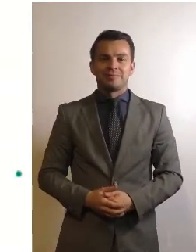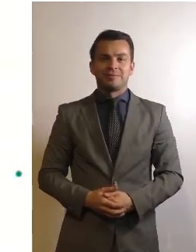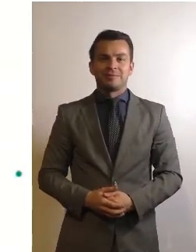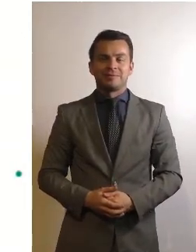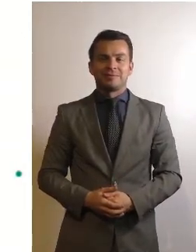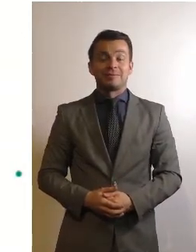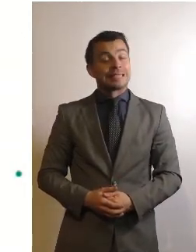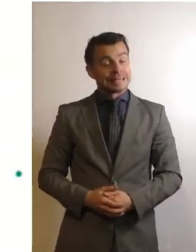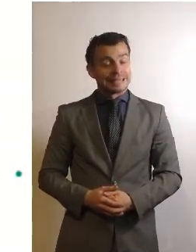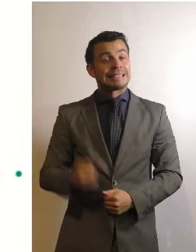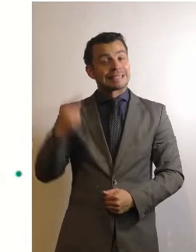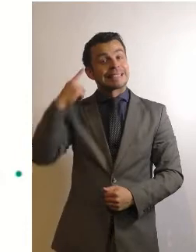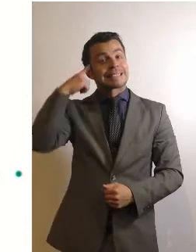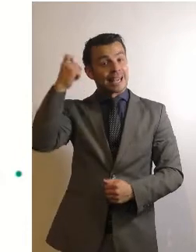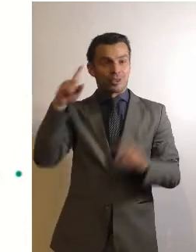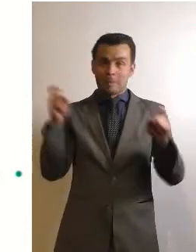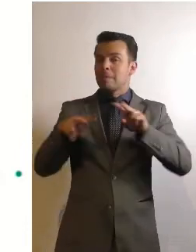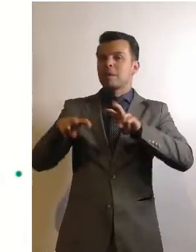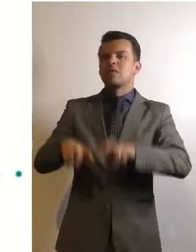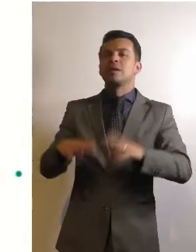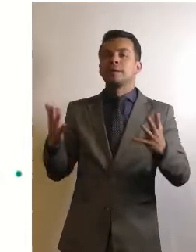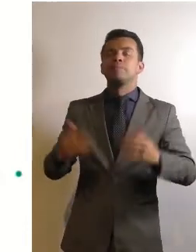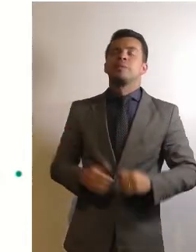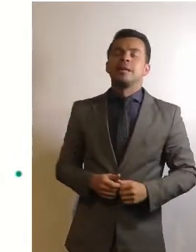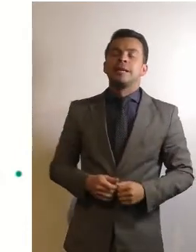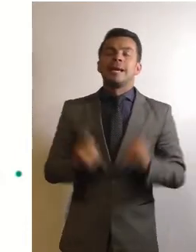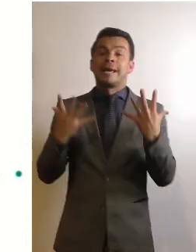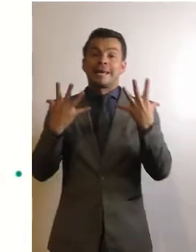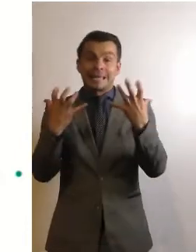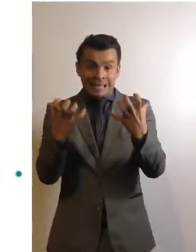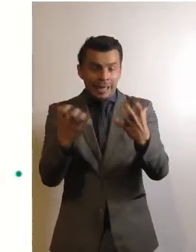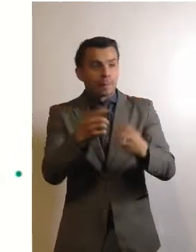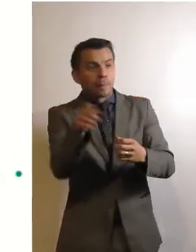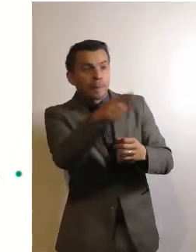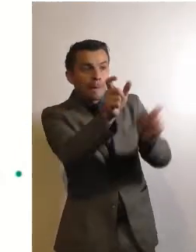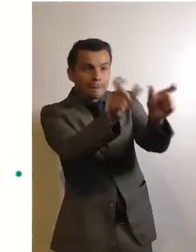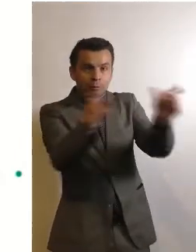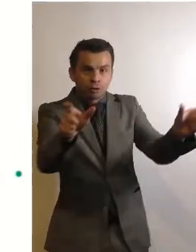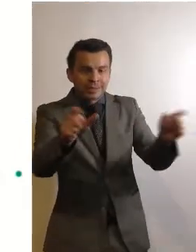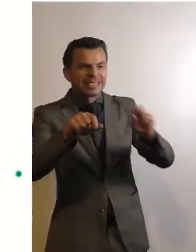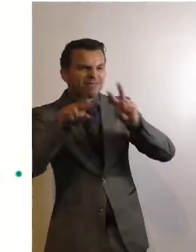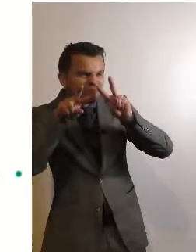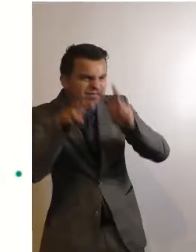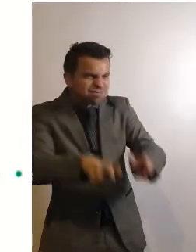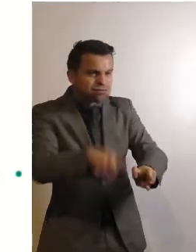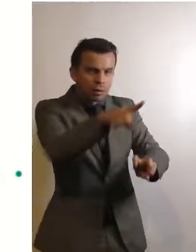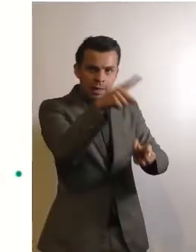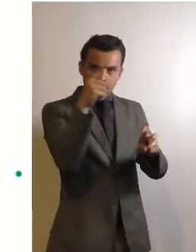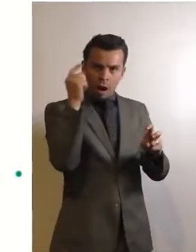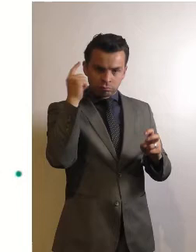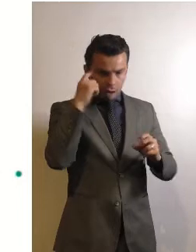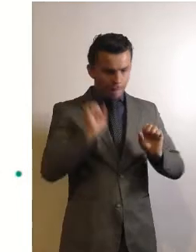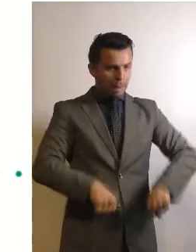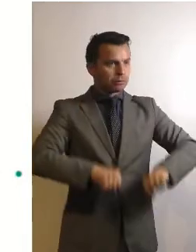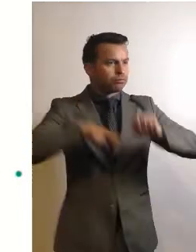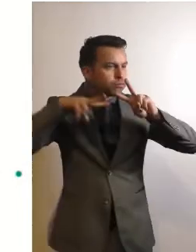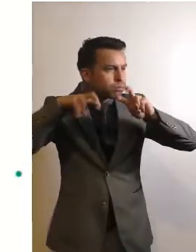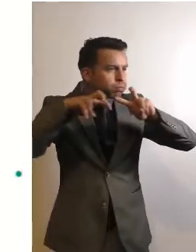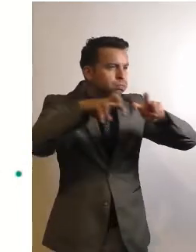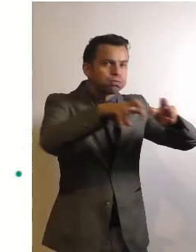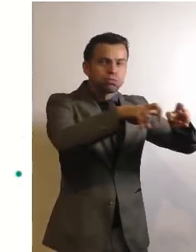nuestro reto en investigación es fortalecer las capacidades investigativas y el fomento a la investigación que